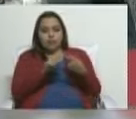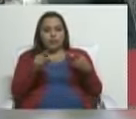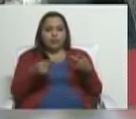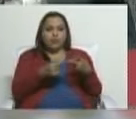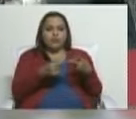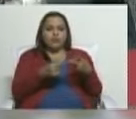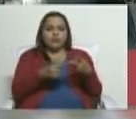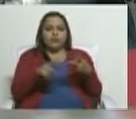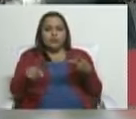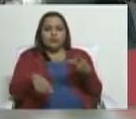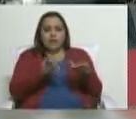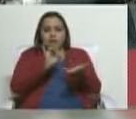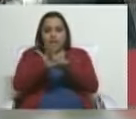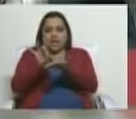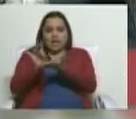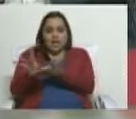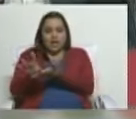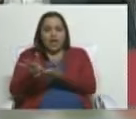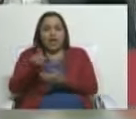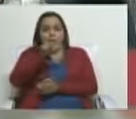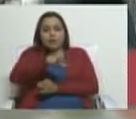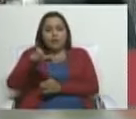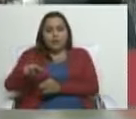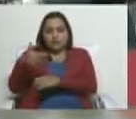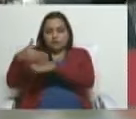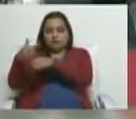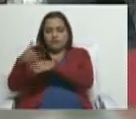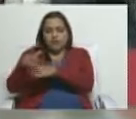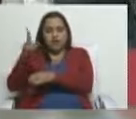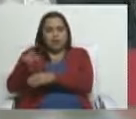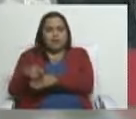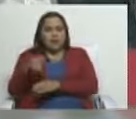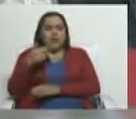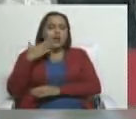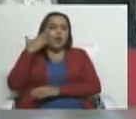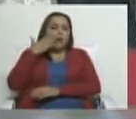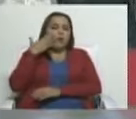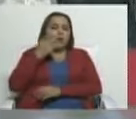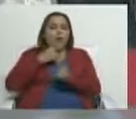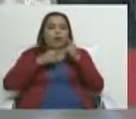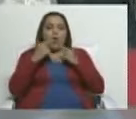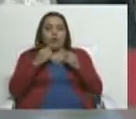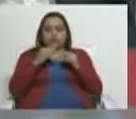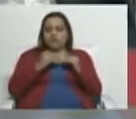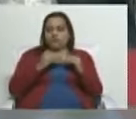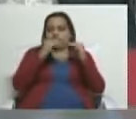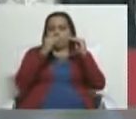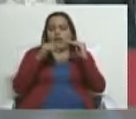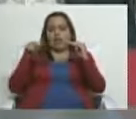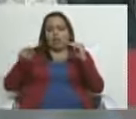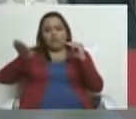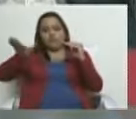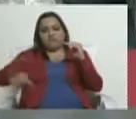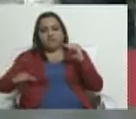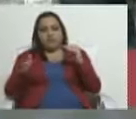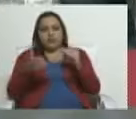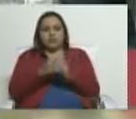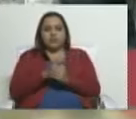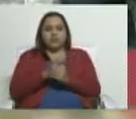carácter de exclusión xenofóbica, mantiene su racismo, su noción de un racismo superior, es decir, un